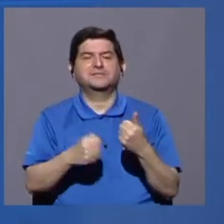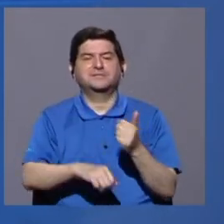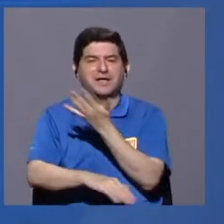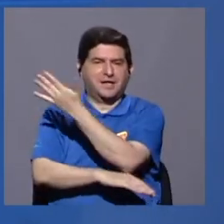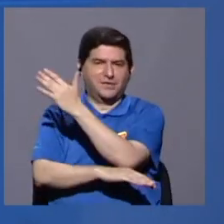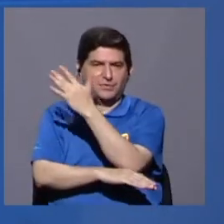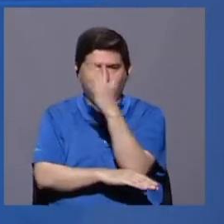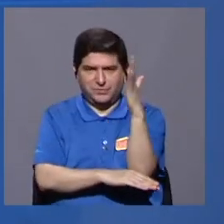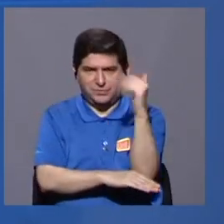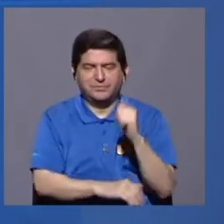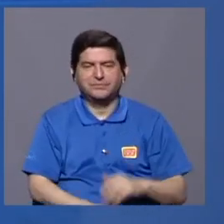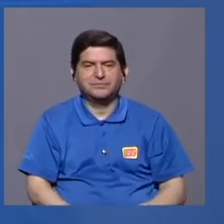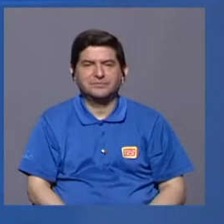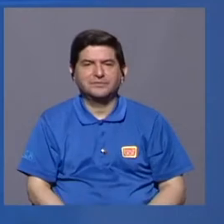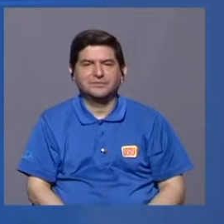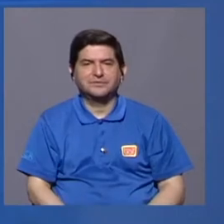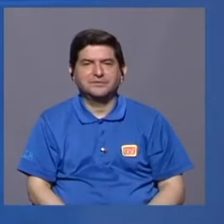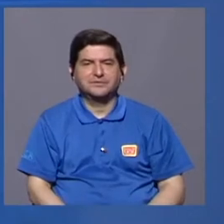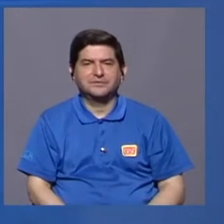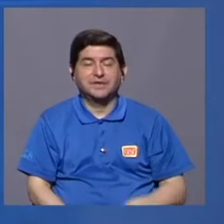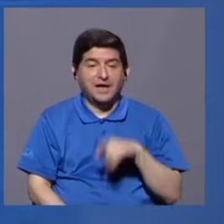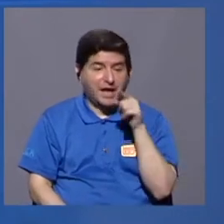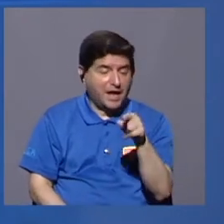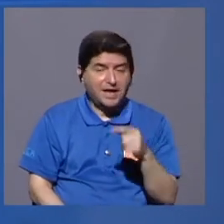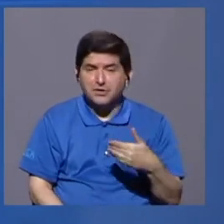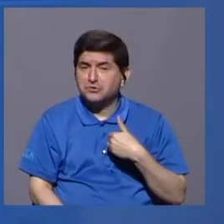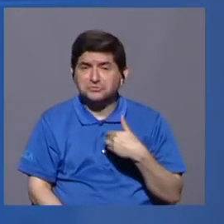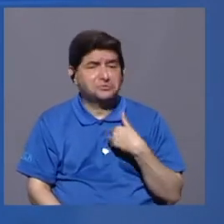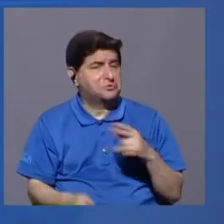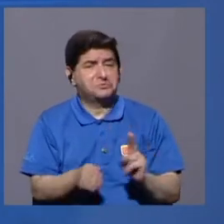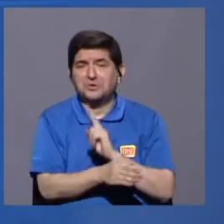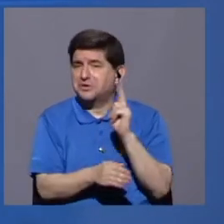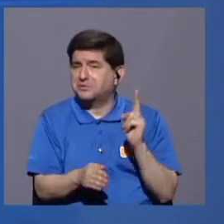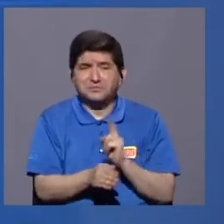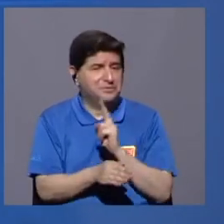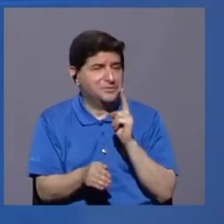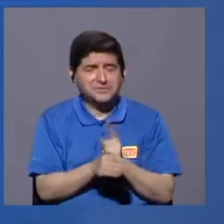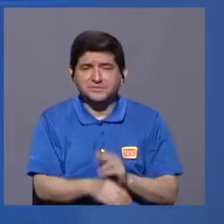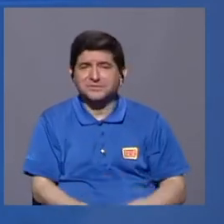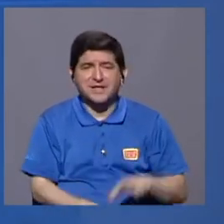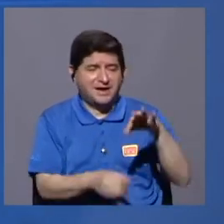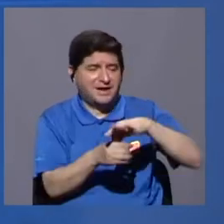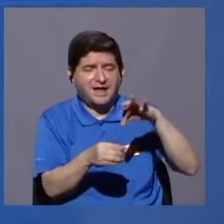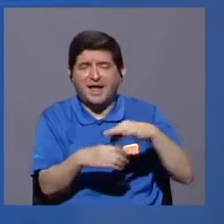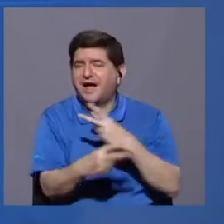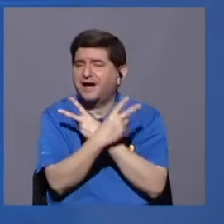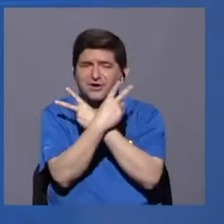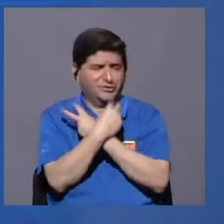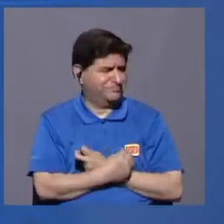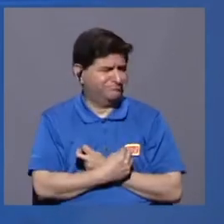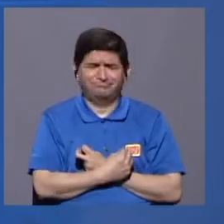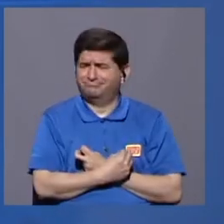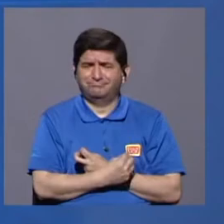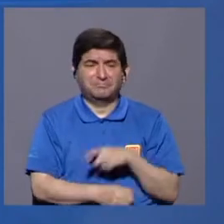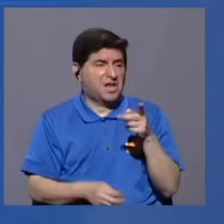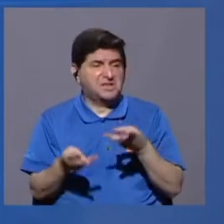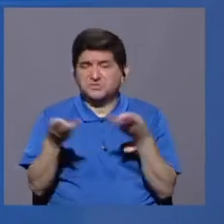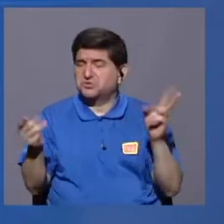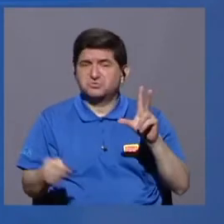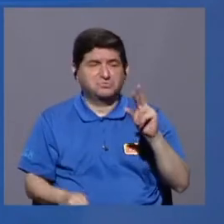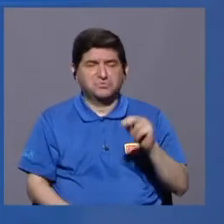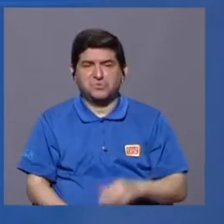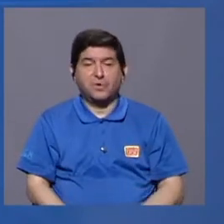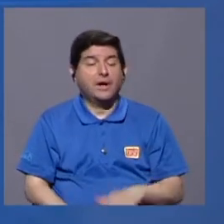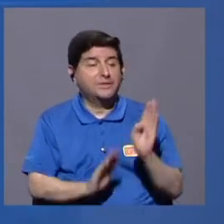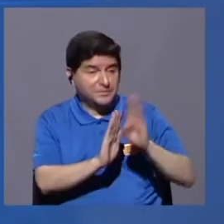plantas. Entonces, ellos no tienen que usar agrotóxicos, no tienen que utilizar esos insumos, sale